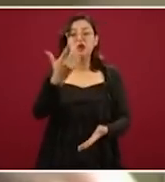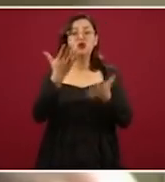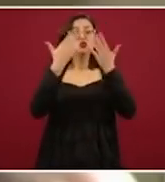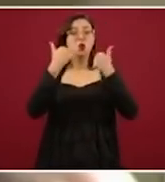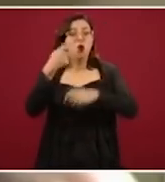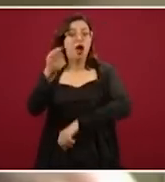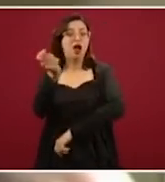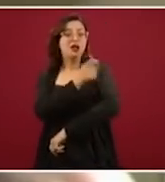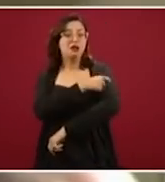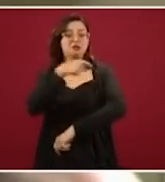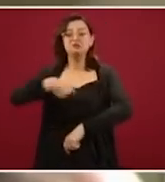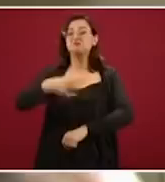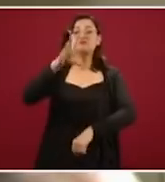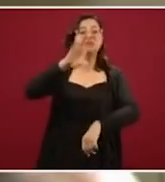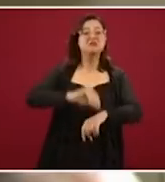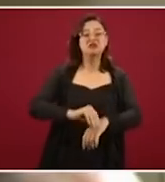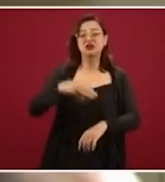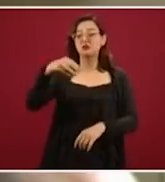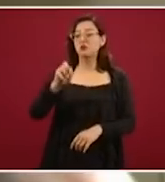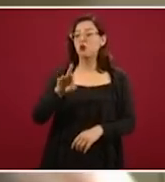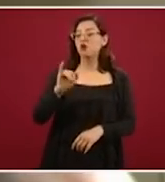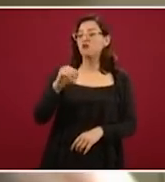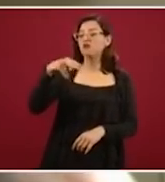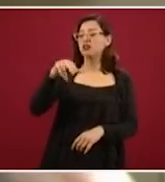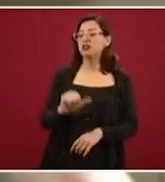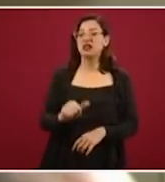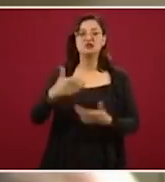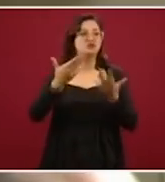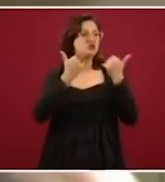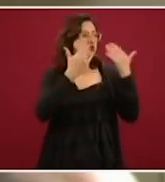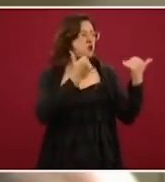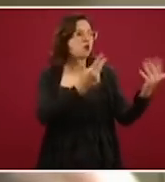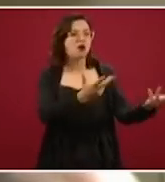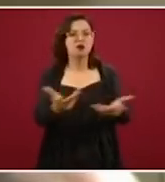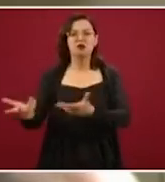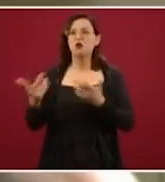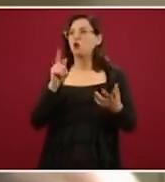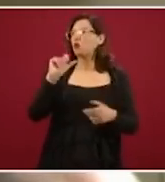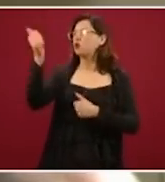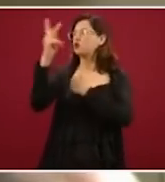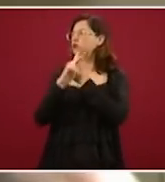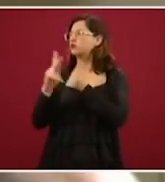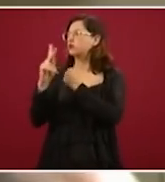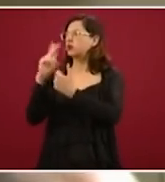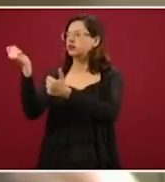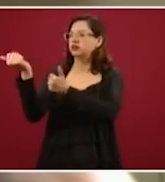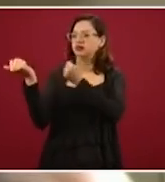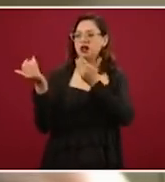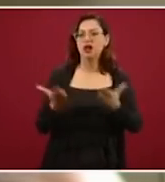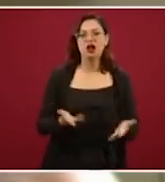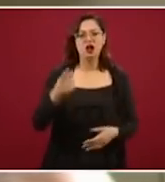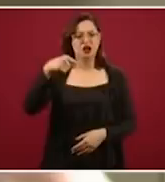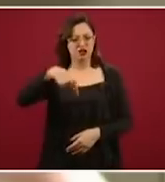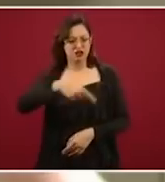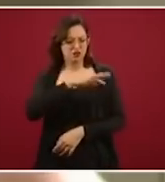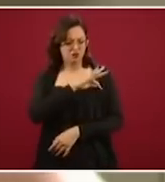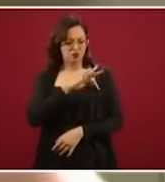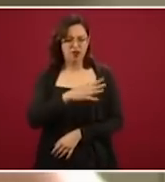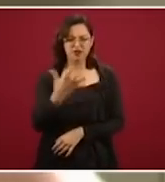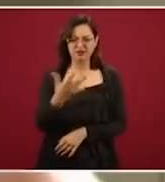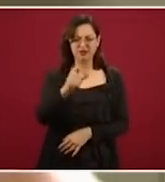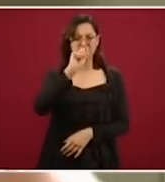daría pie a que se tuviera más control sobre este tipo